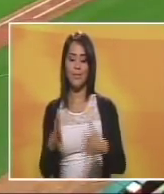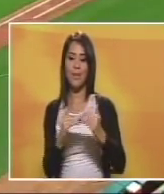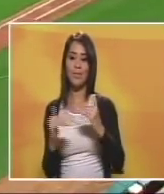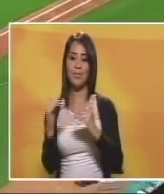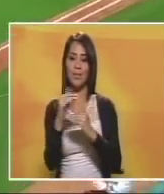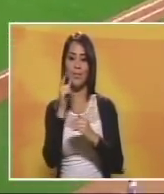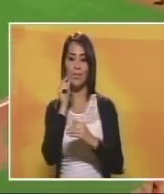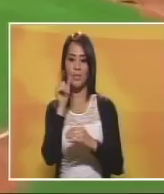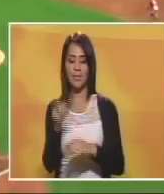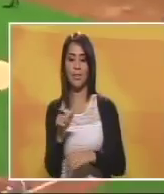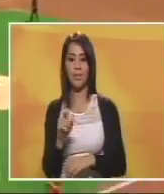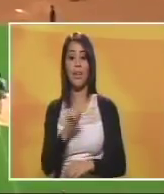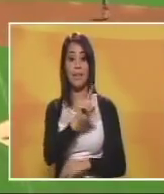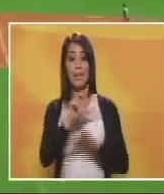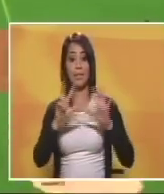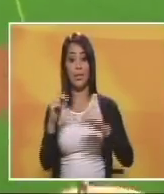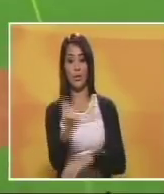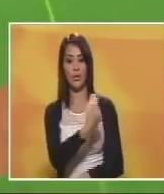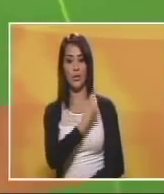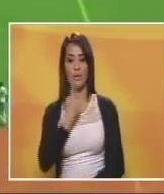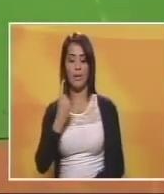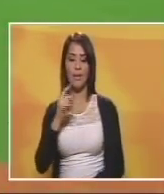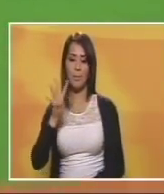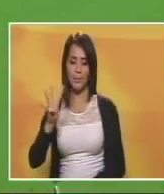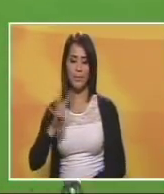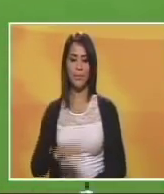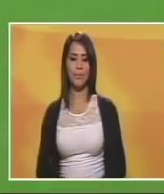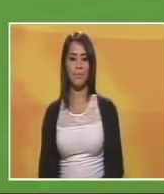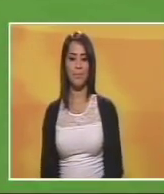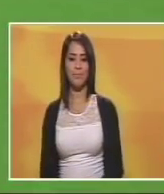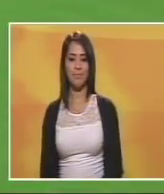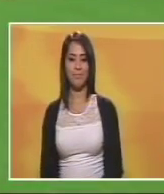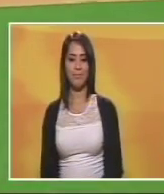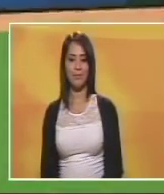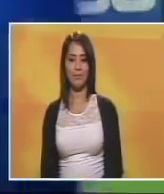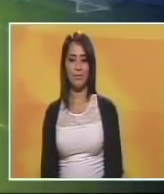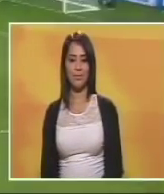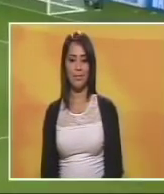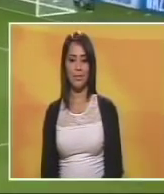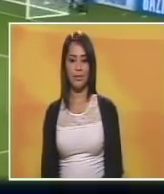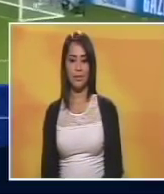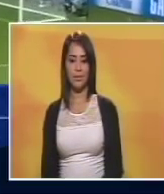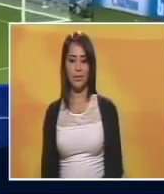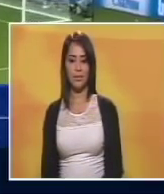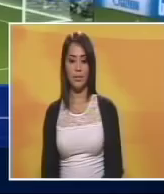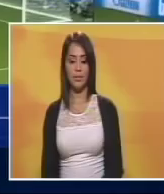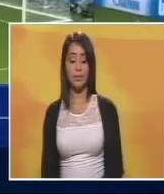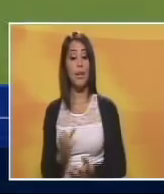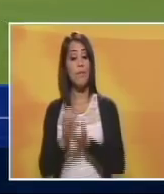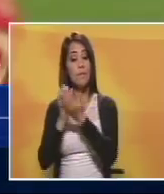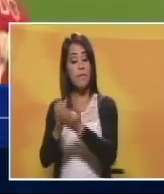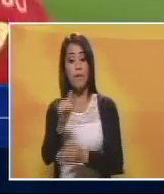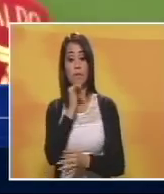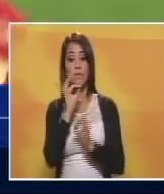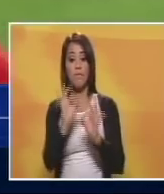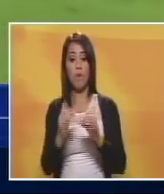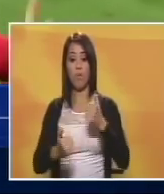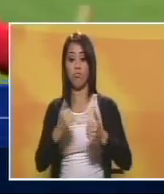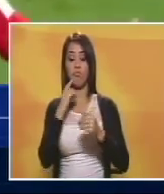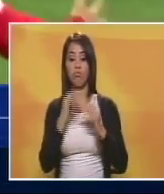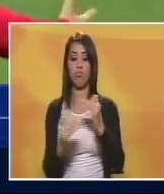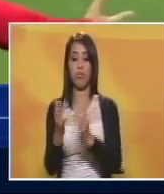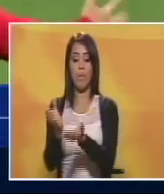Robinson Chirinos que despacha este vuelacercas también de par de rayitas por la derecha. El 17º del año para el receptor que bateó de 4-1.